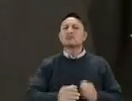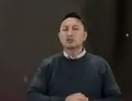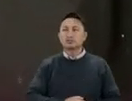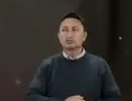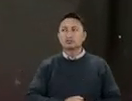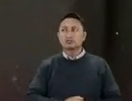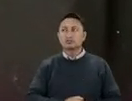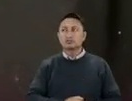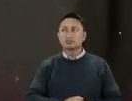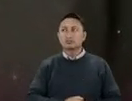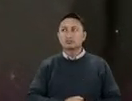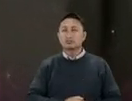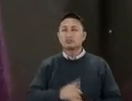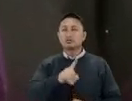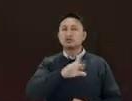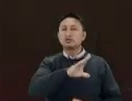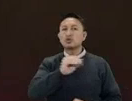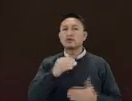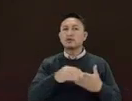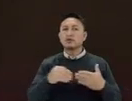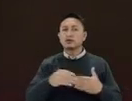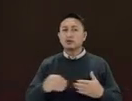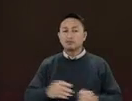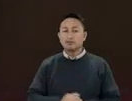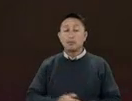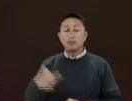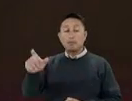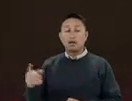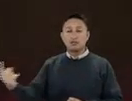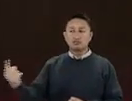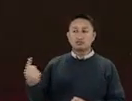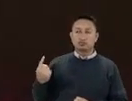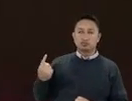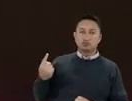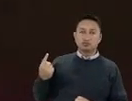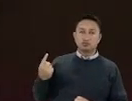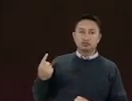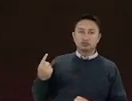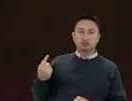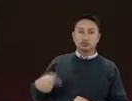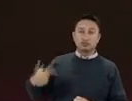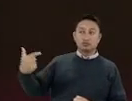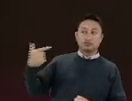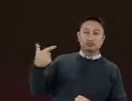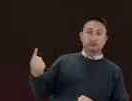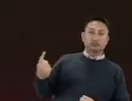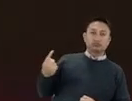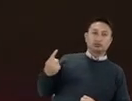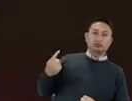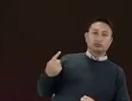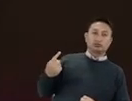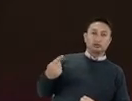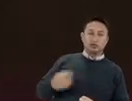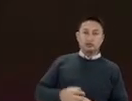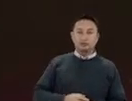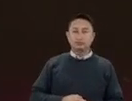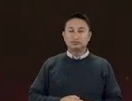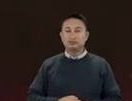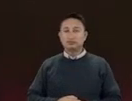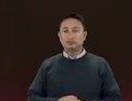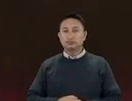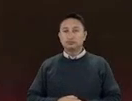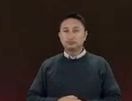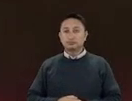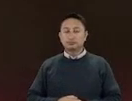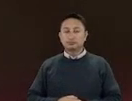como $150. El ladrón se acerca hacia donde mí y viene con la pistola igual y con el cuchillo y se